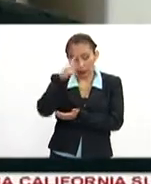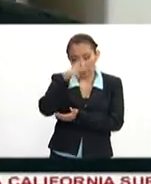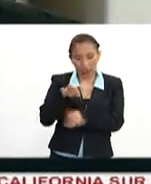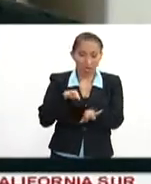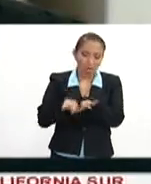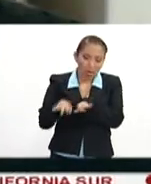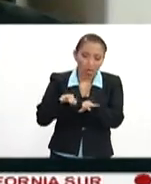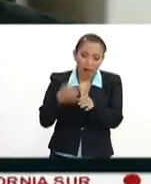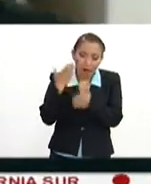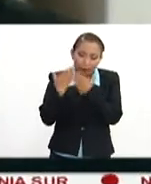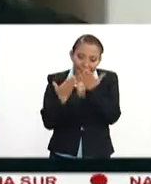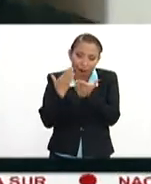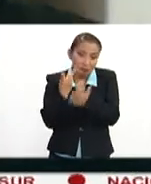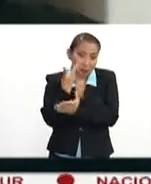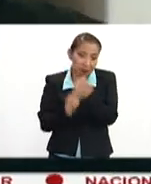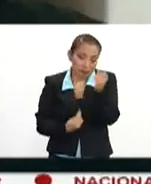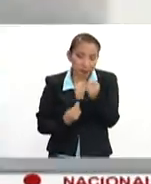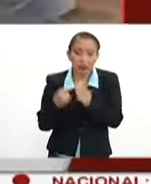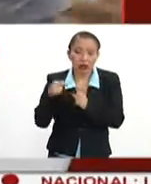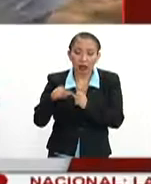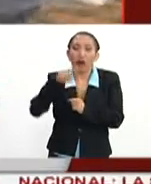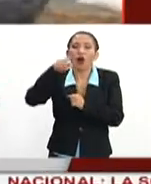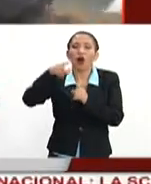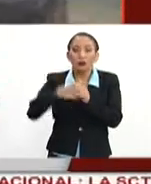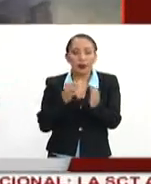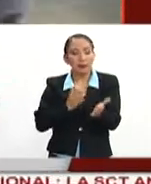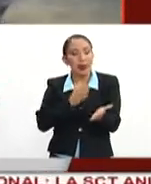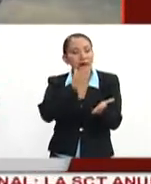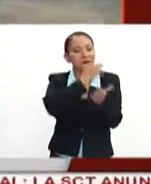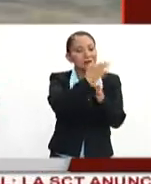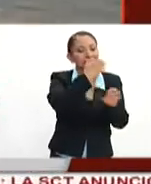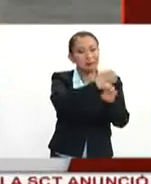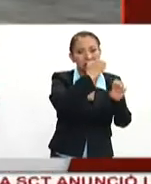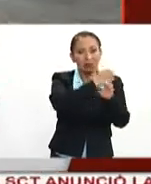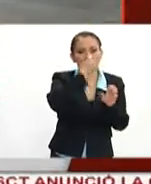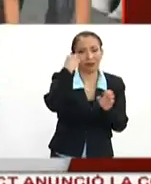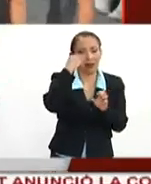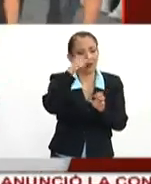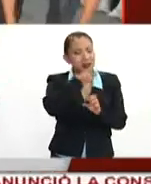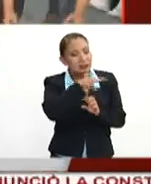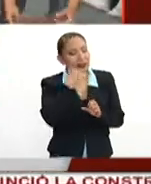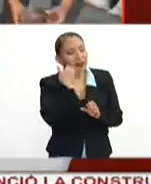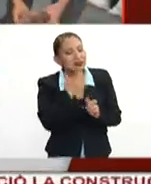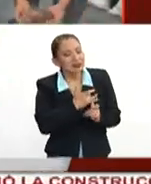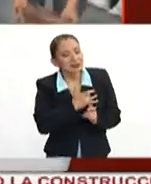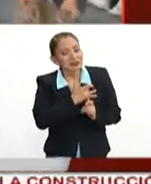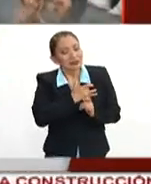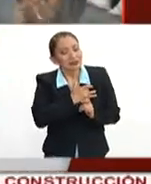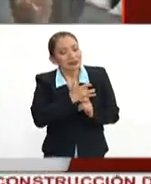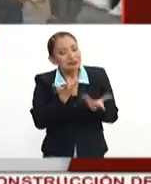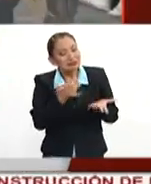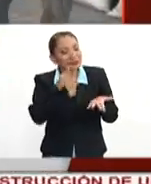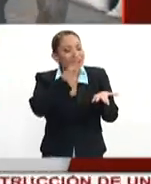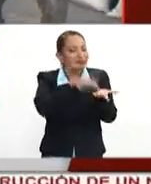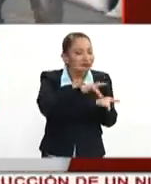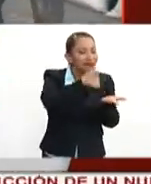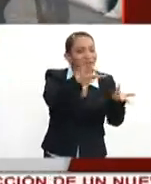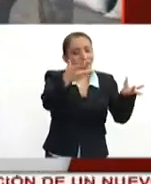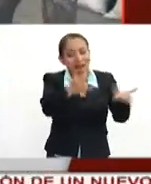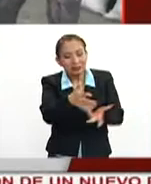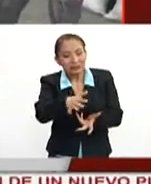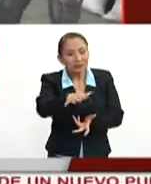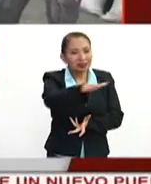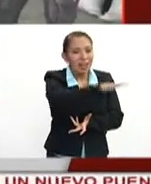pues trabajando y estudiando y regreso pues a mi estado con la intención de apoyar, de